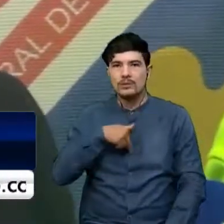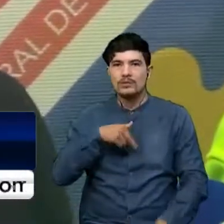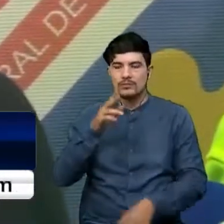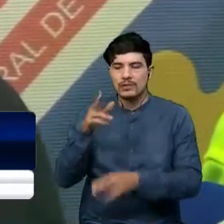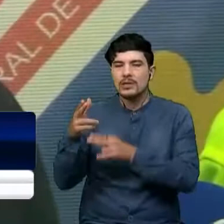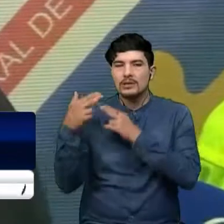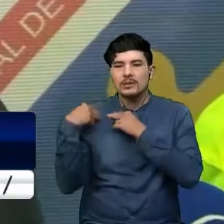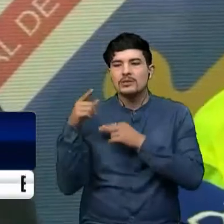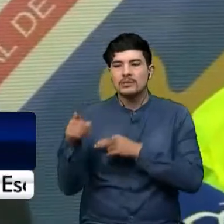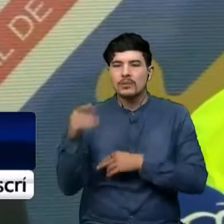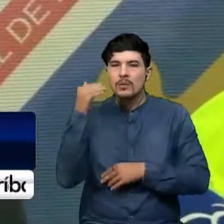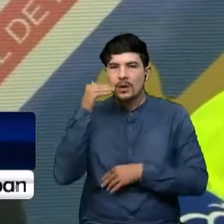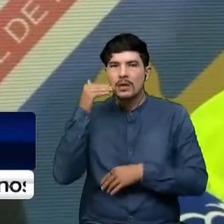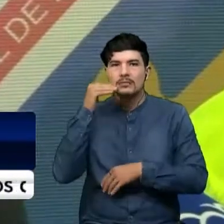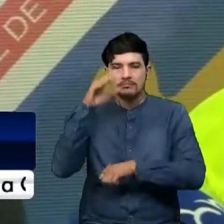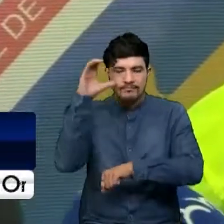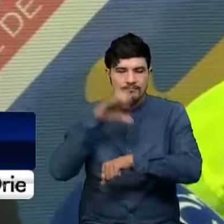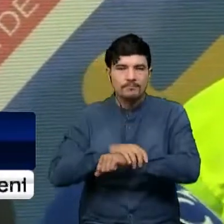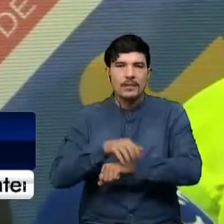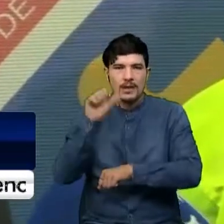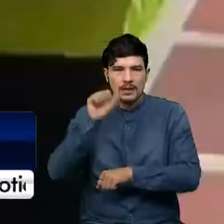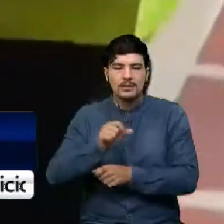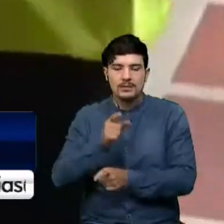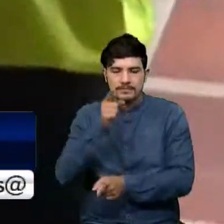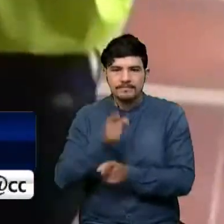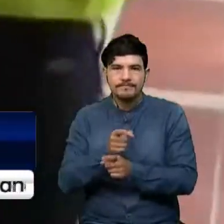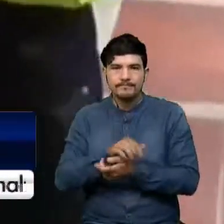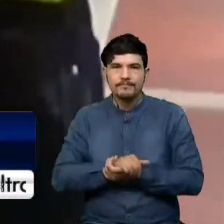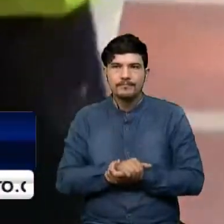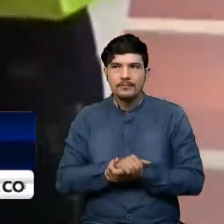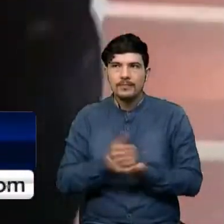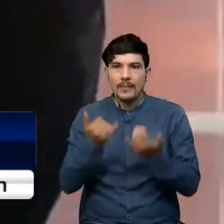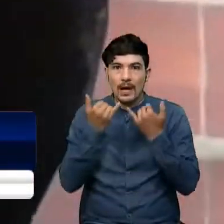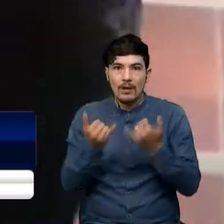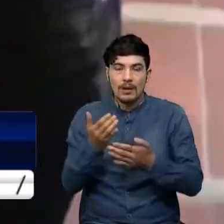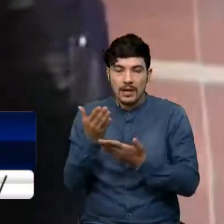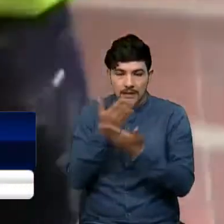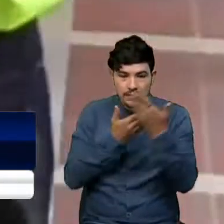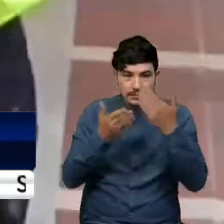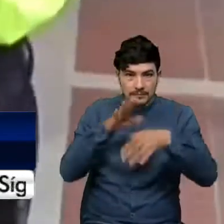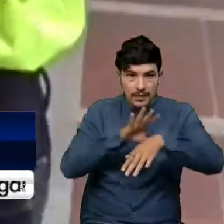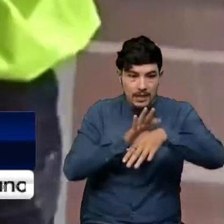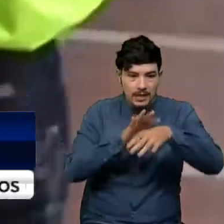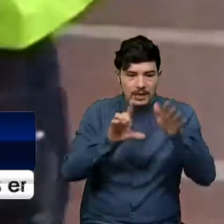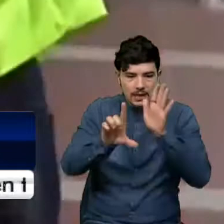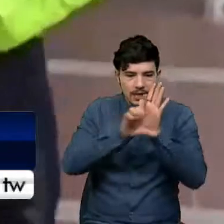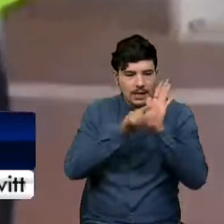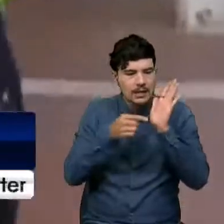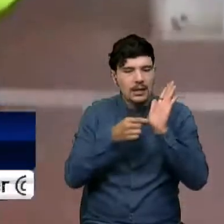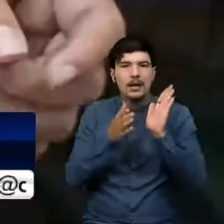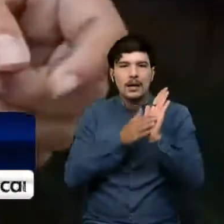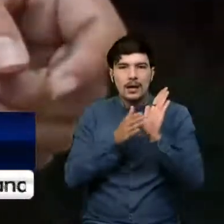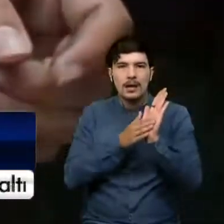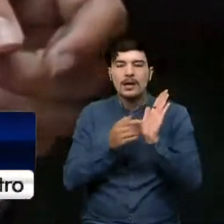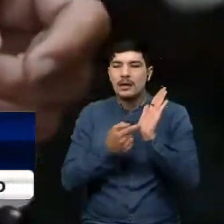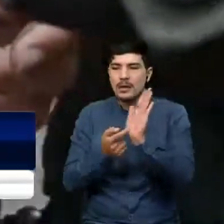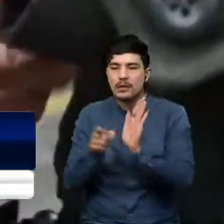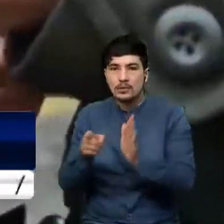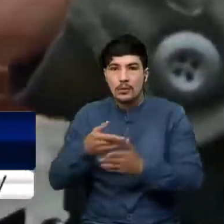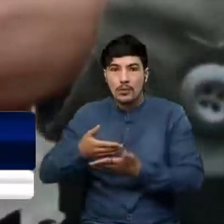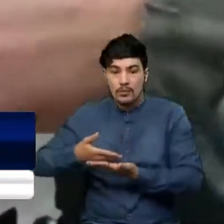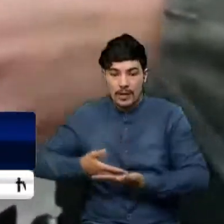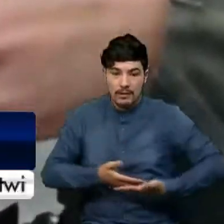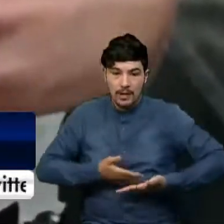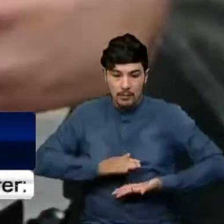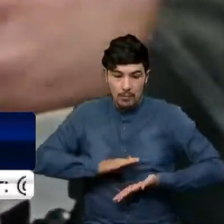homicidio está estructurado desde el punto de vista penal. Fueron los estudios de medicina legal que demostraron que el bebé no murió en el